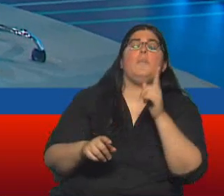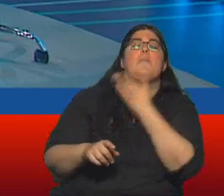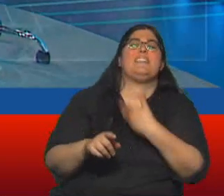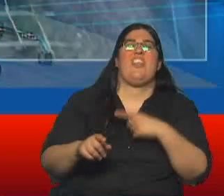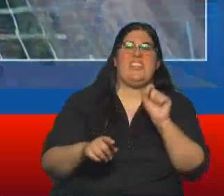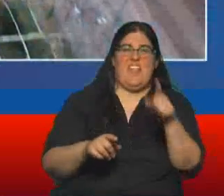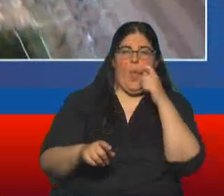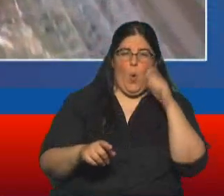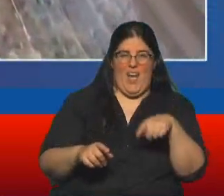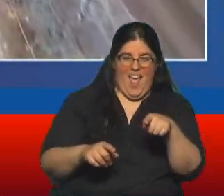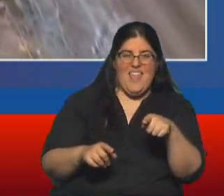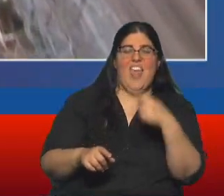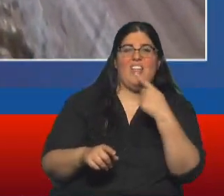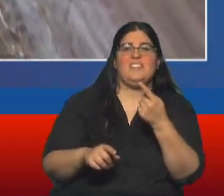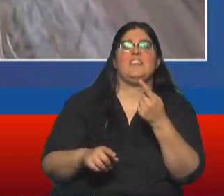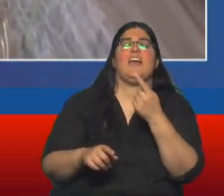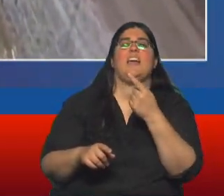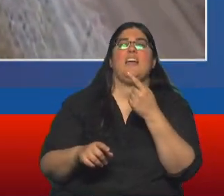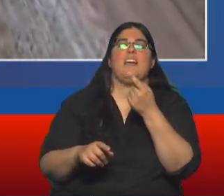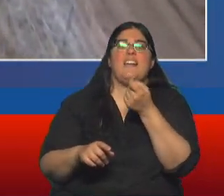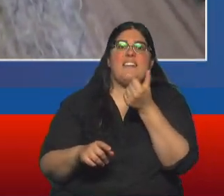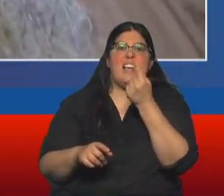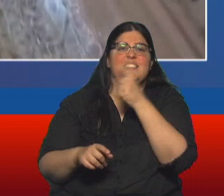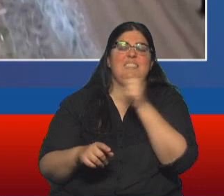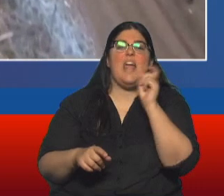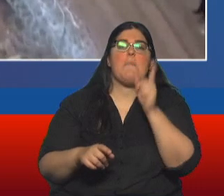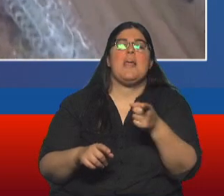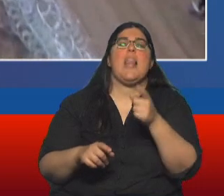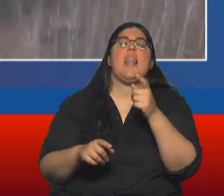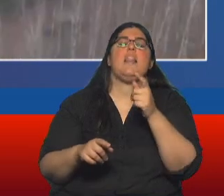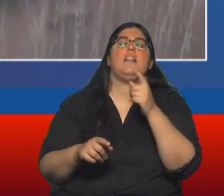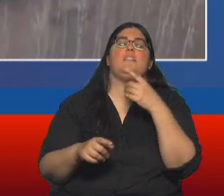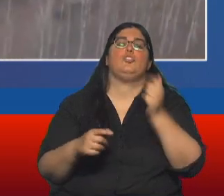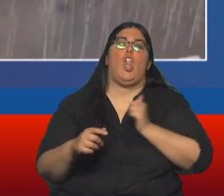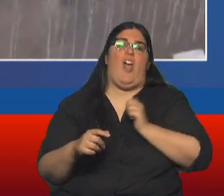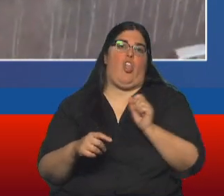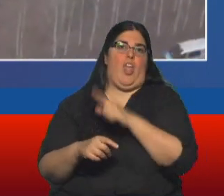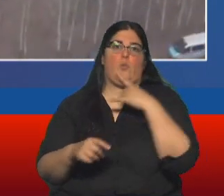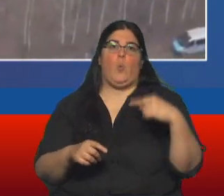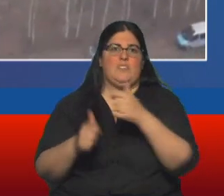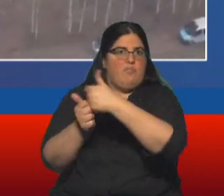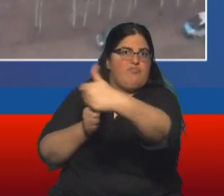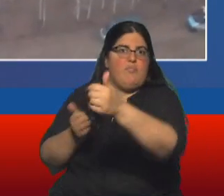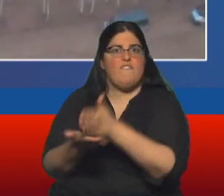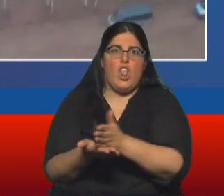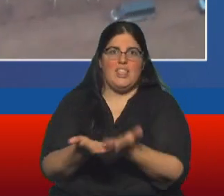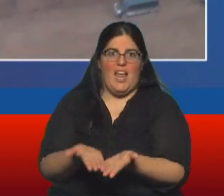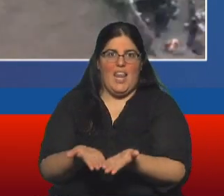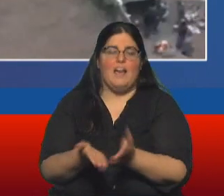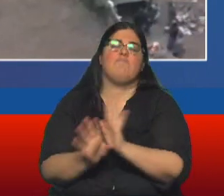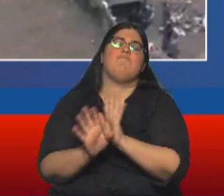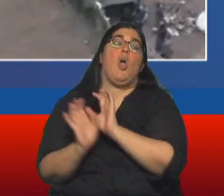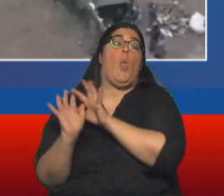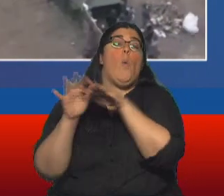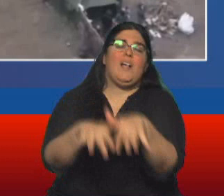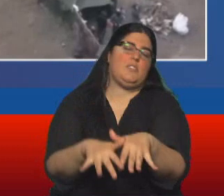presidente ucraniano, hay cerca de 100.000 soldados rusos en la frontera entre Rusia y Ucrania. De ninguna forma va a haber una invasión, más